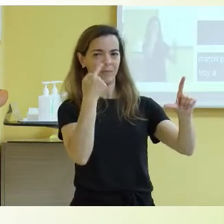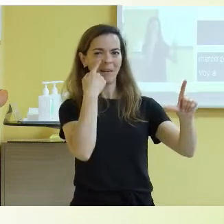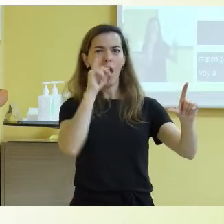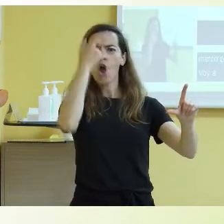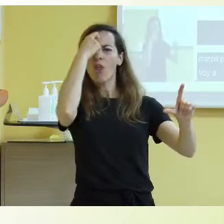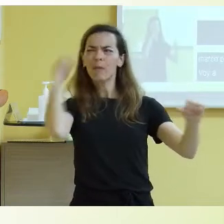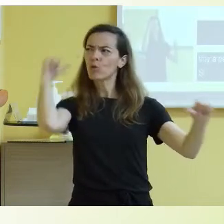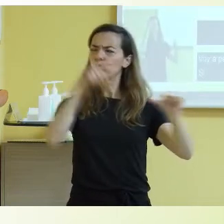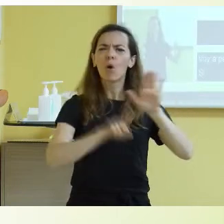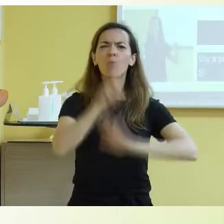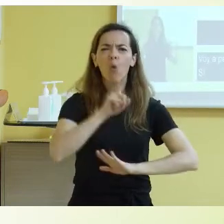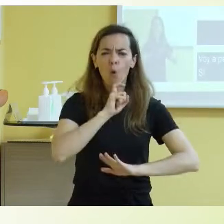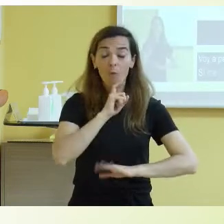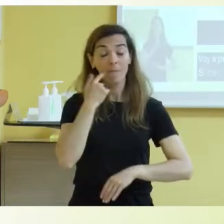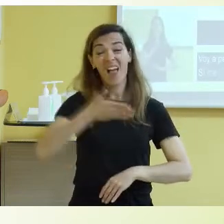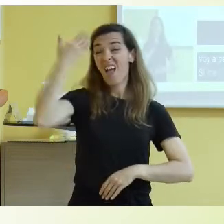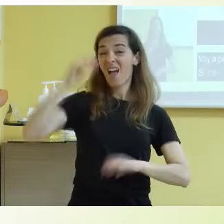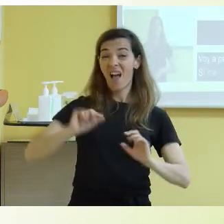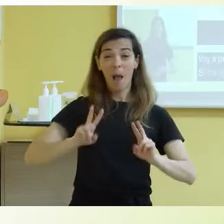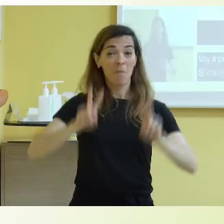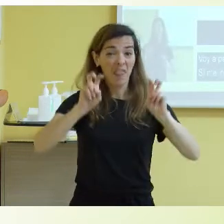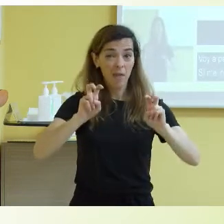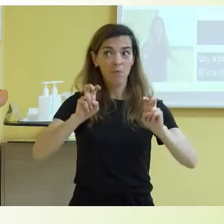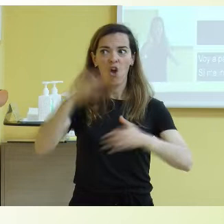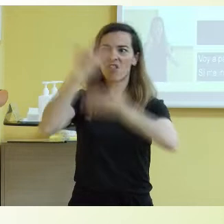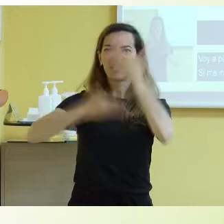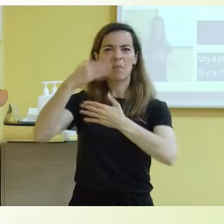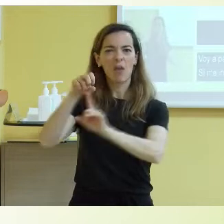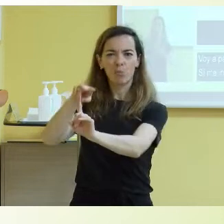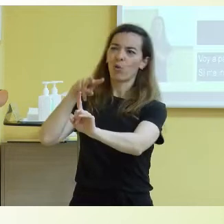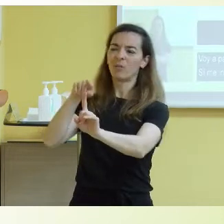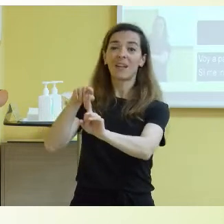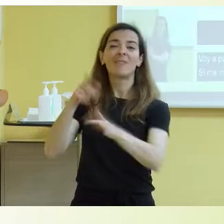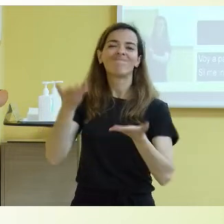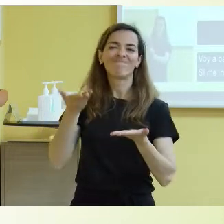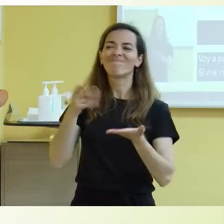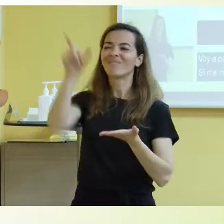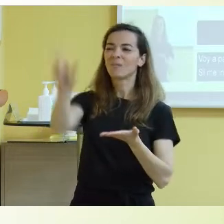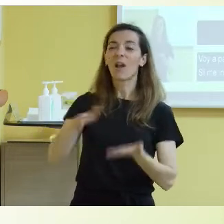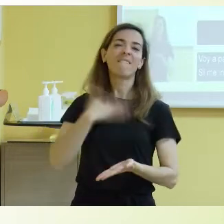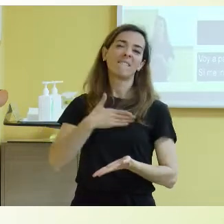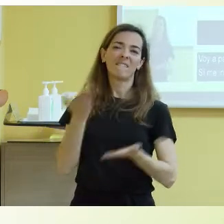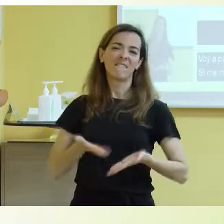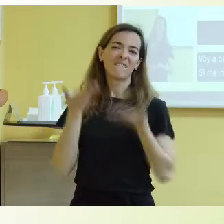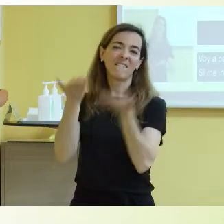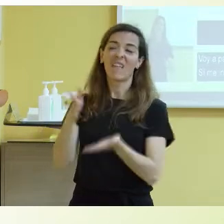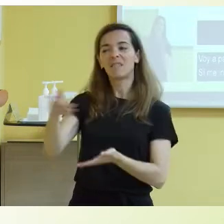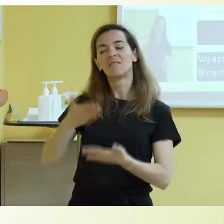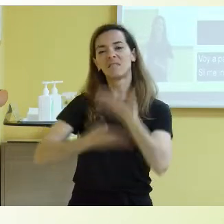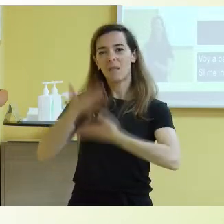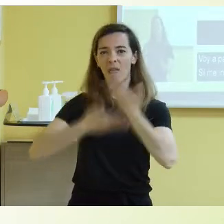conceptos. Bueno, al principio teníamos una visión de la discapacidad que era ayudar a esta pobre persona que tiene esta